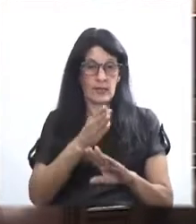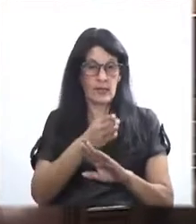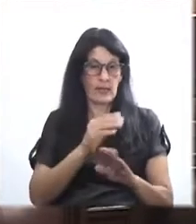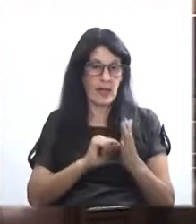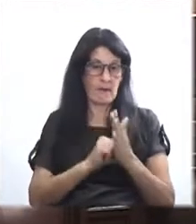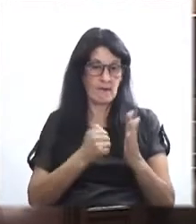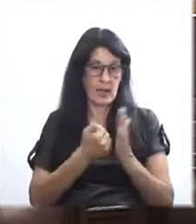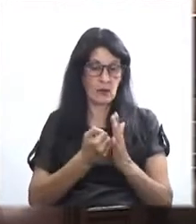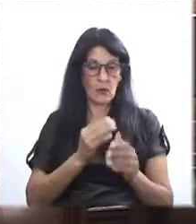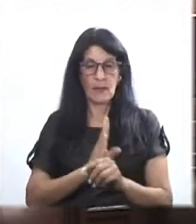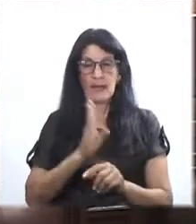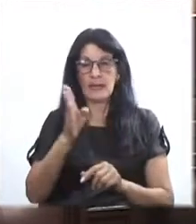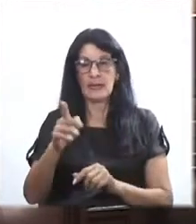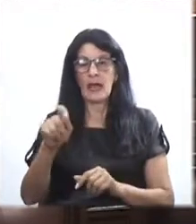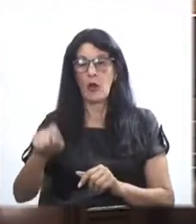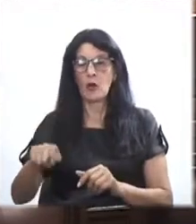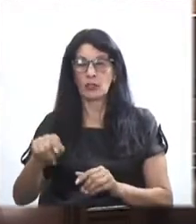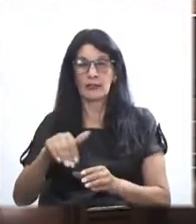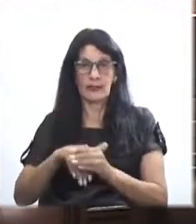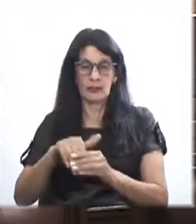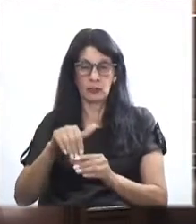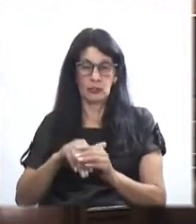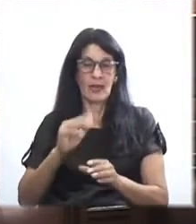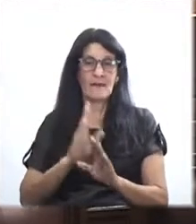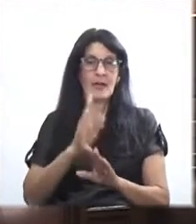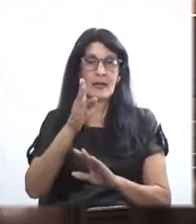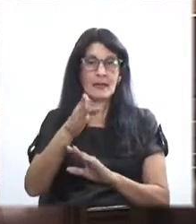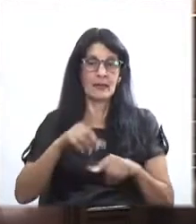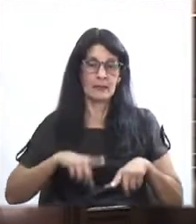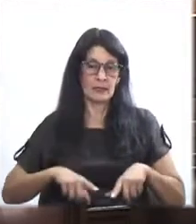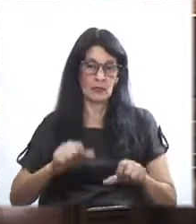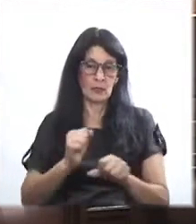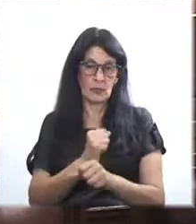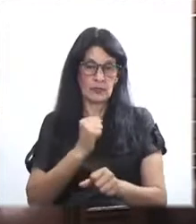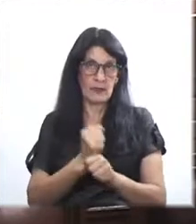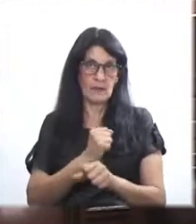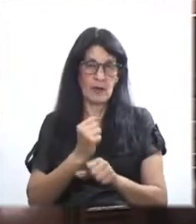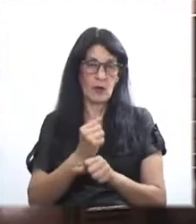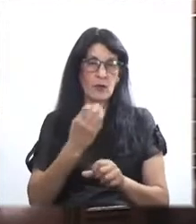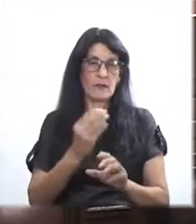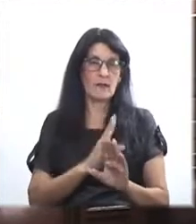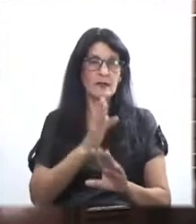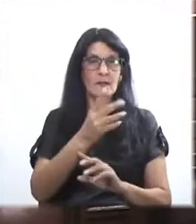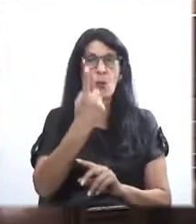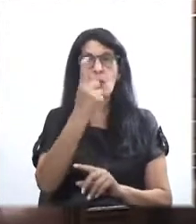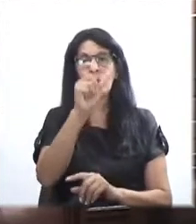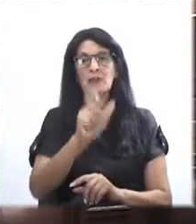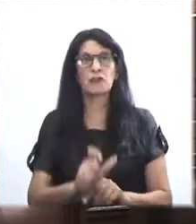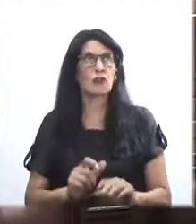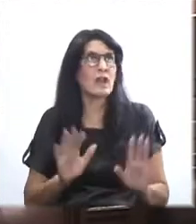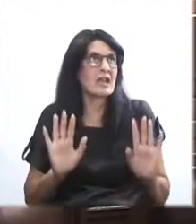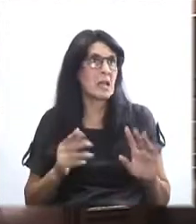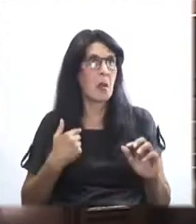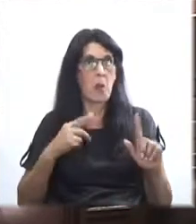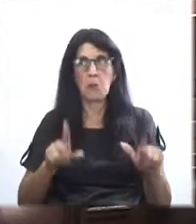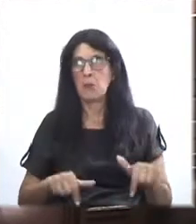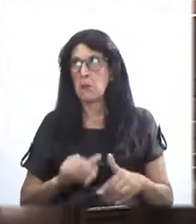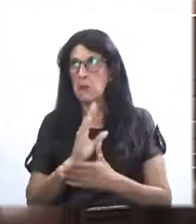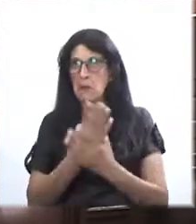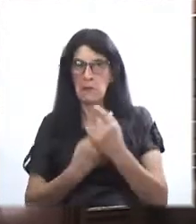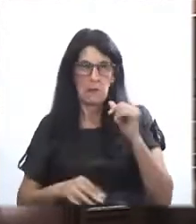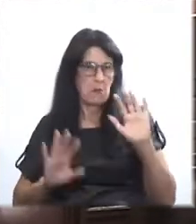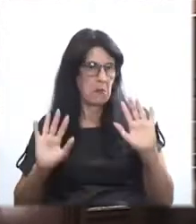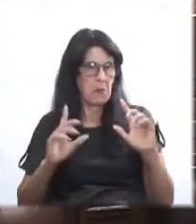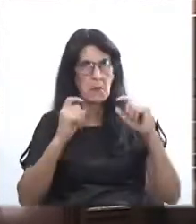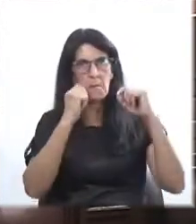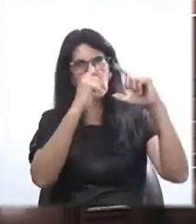la Corte Electoral, va a ir al Ministerio de Trabajo y va a ser una persona visible que va a poder desarrollarse.